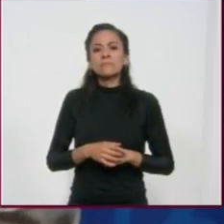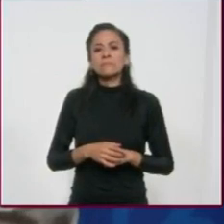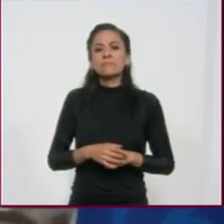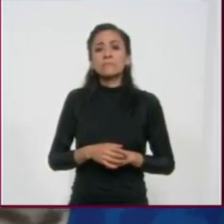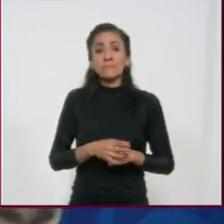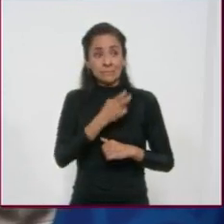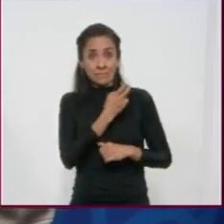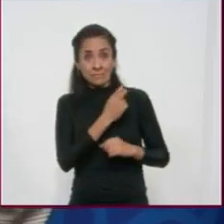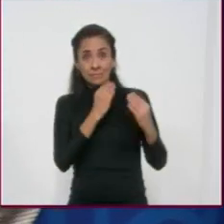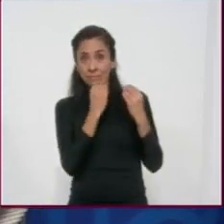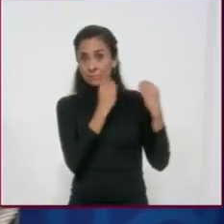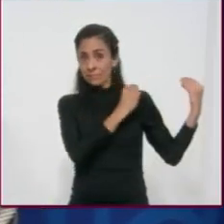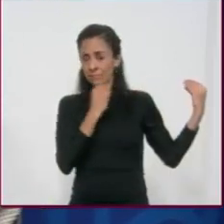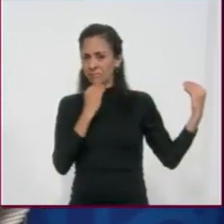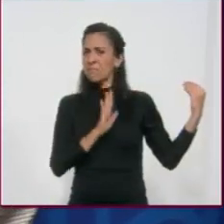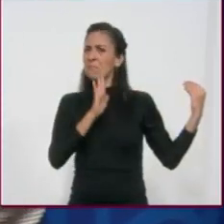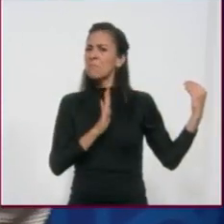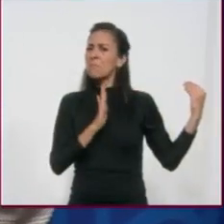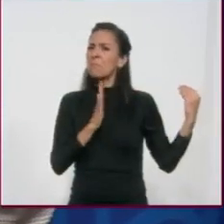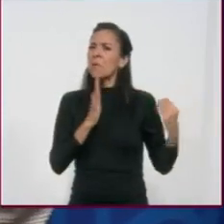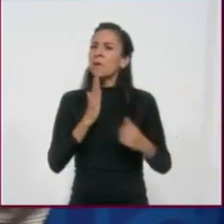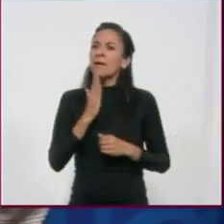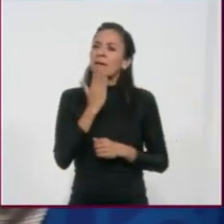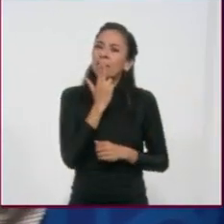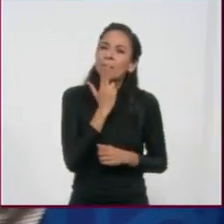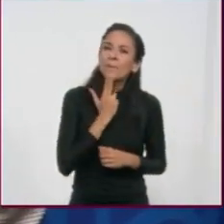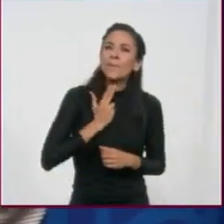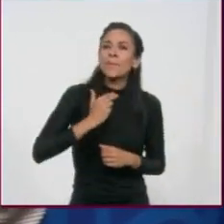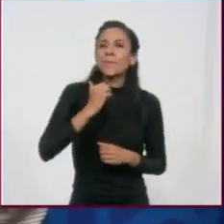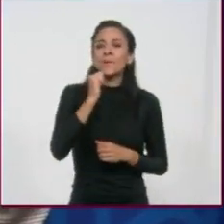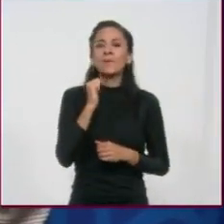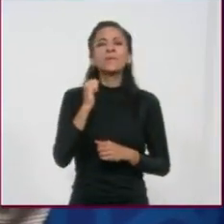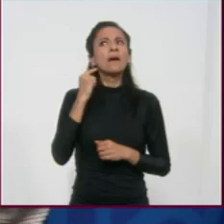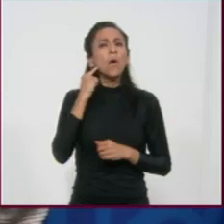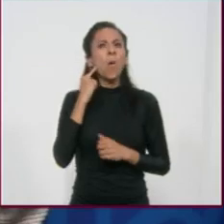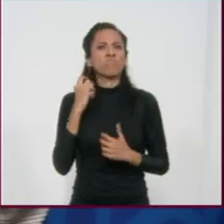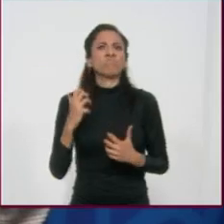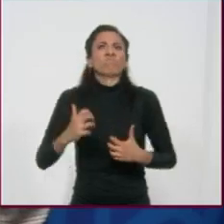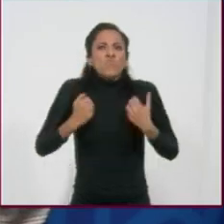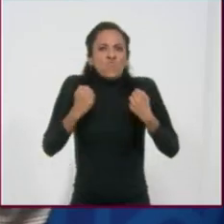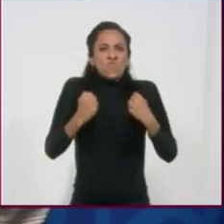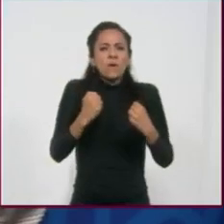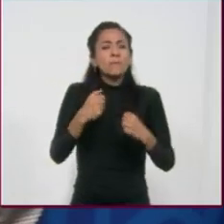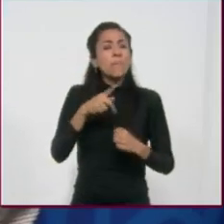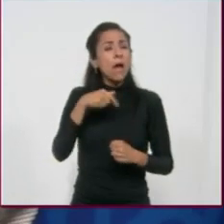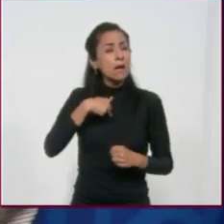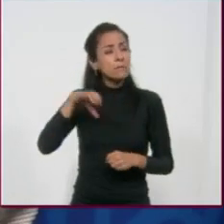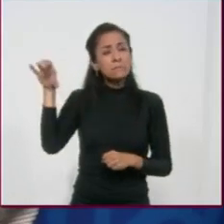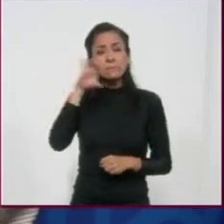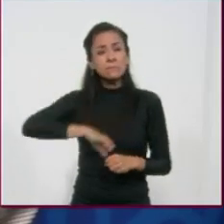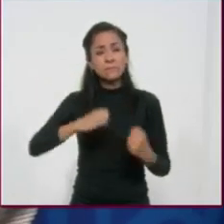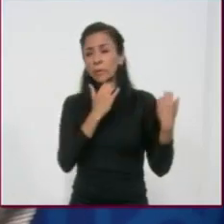Es un instrumento que puede ser muy dulce y muy agresivo también, pero a mí lo que me encanta de la flauta es